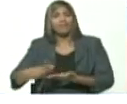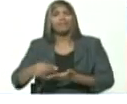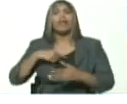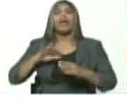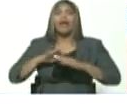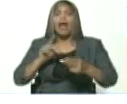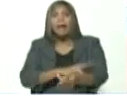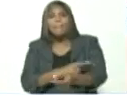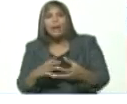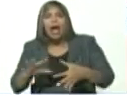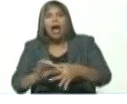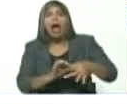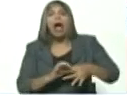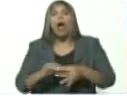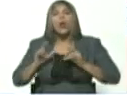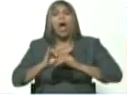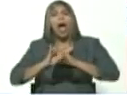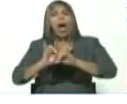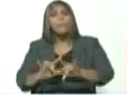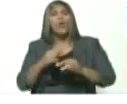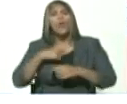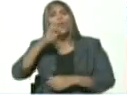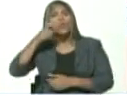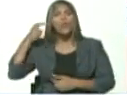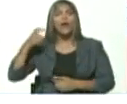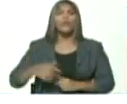amor hacia los pueblos.